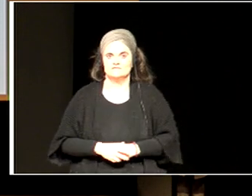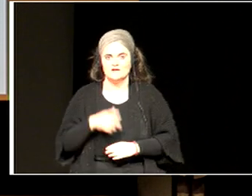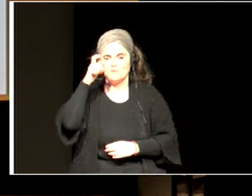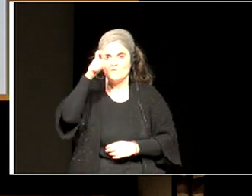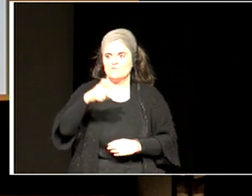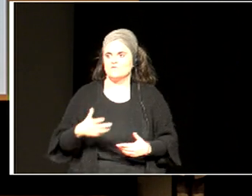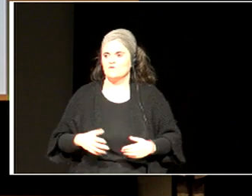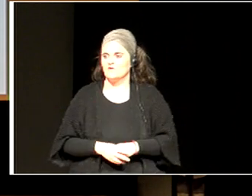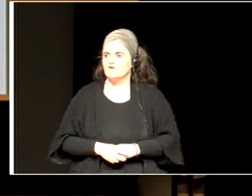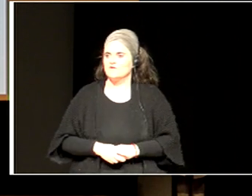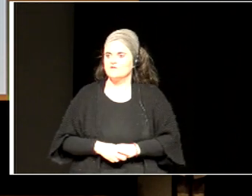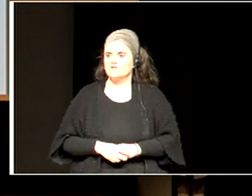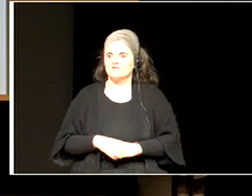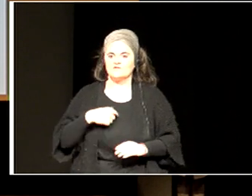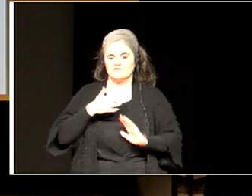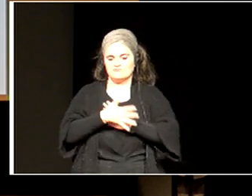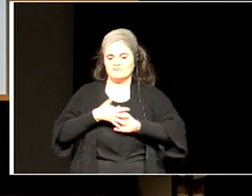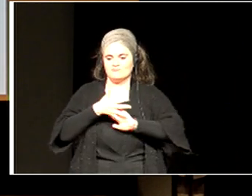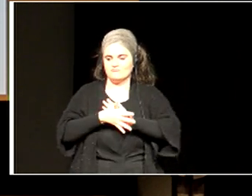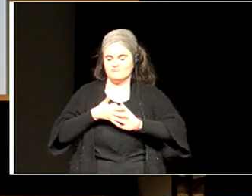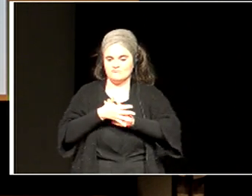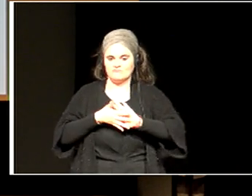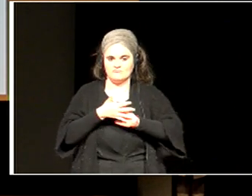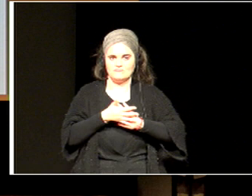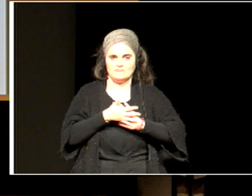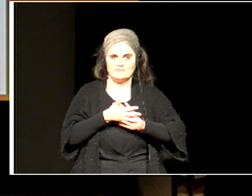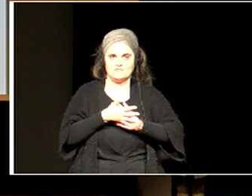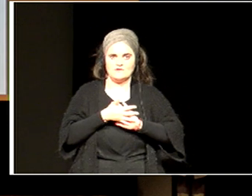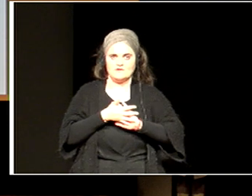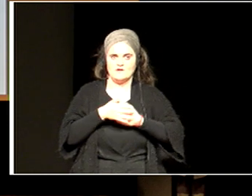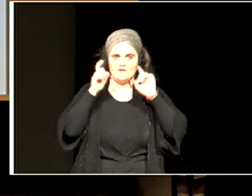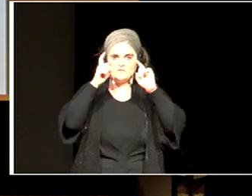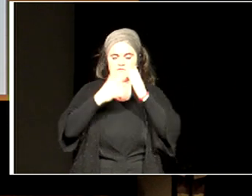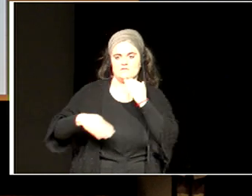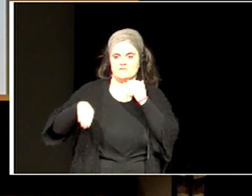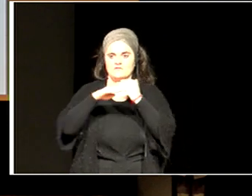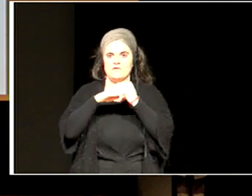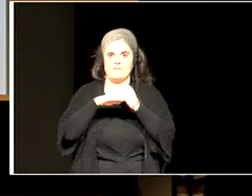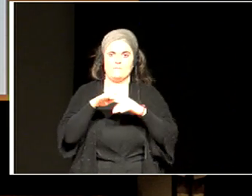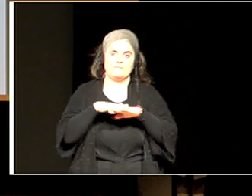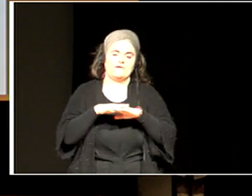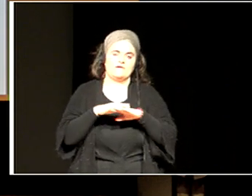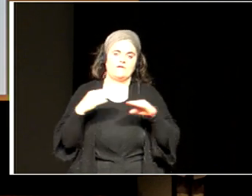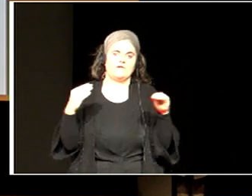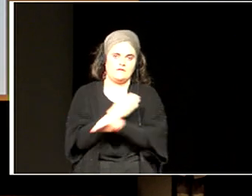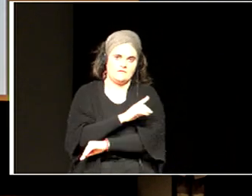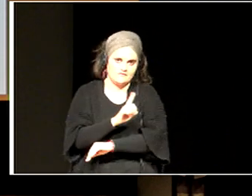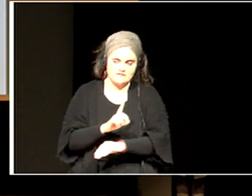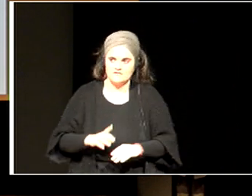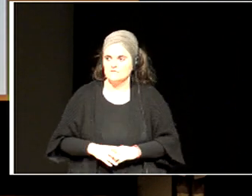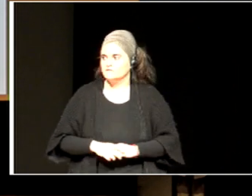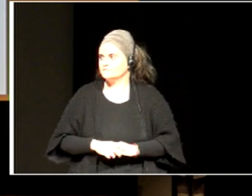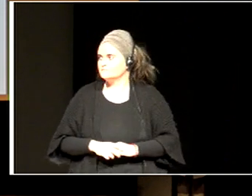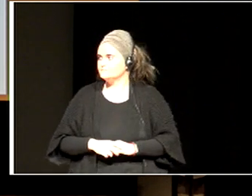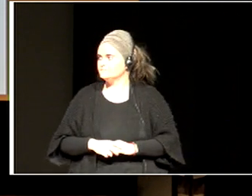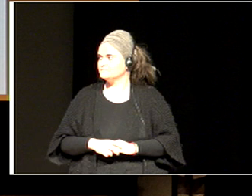entra les digo voy a hablar mejor de las cariátides de la coeducación para no confundir y recupero de paso además a